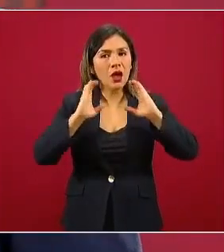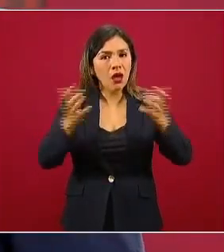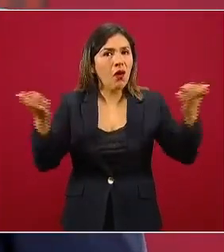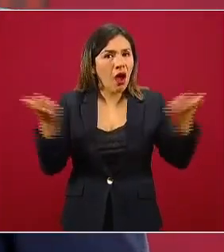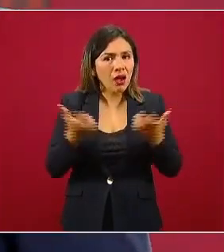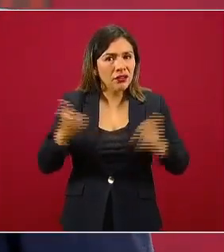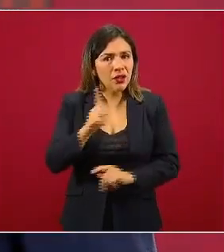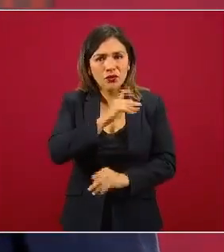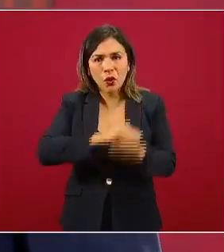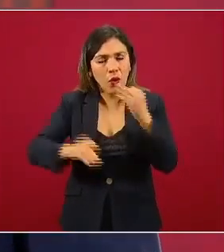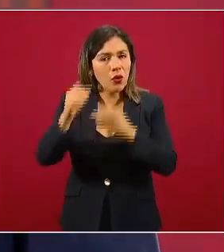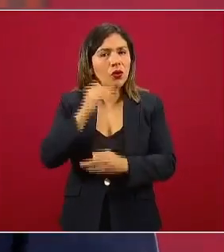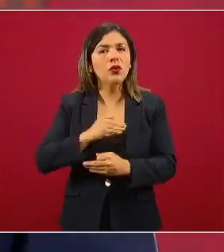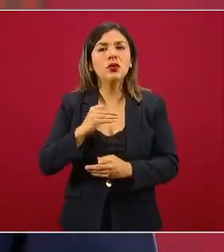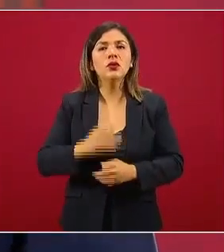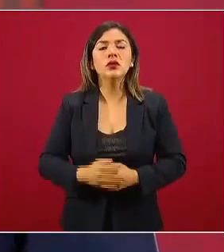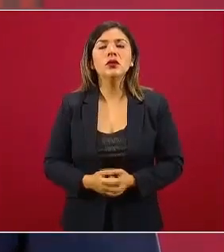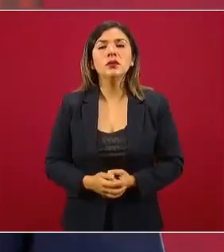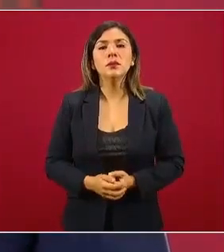no